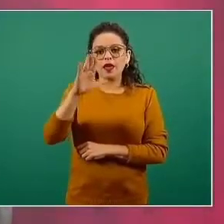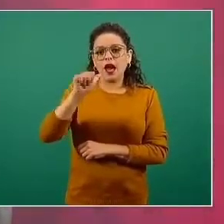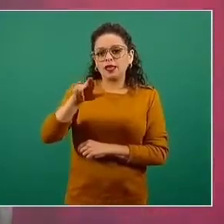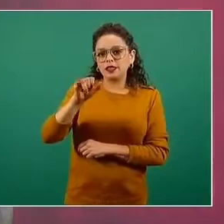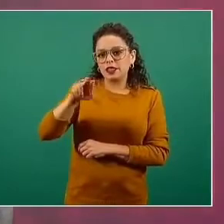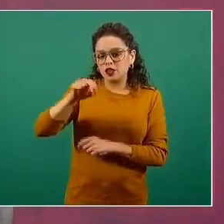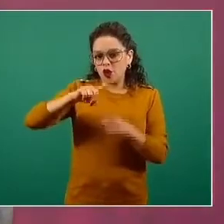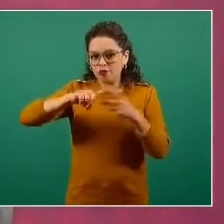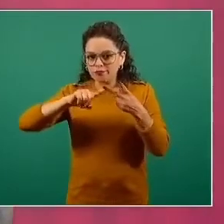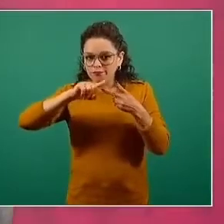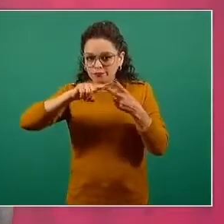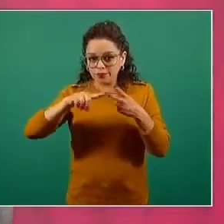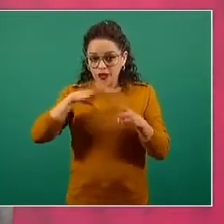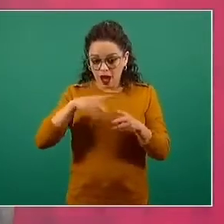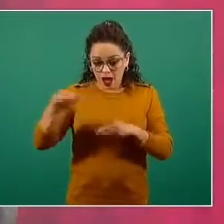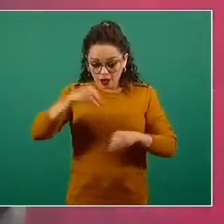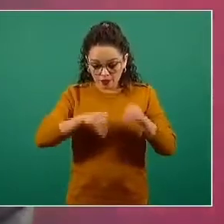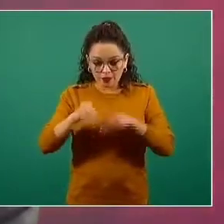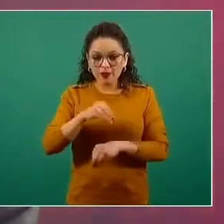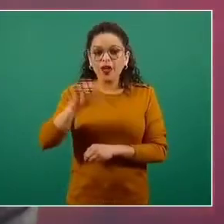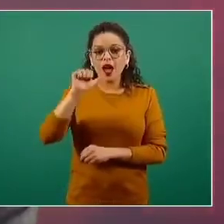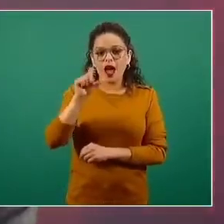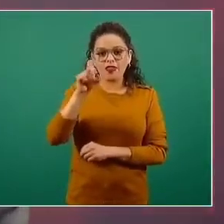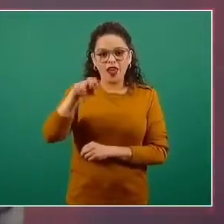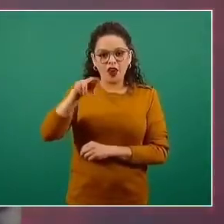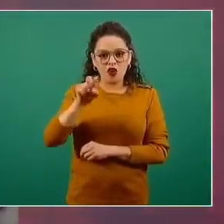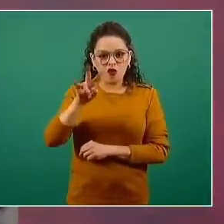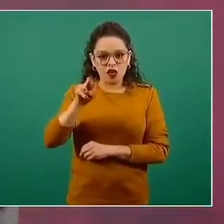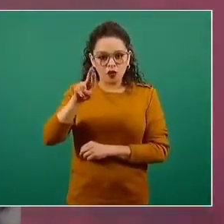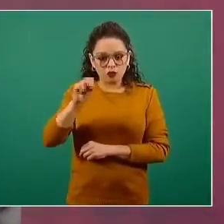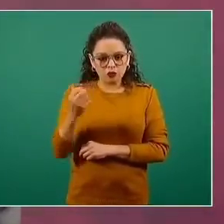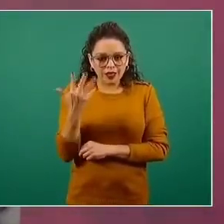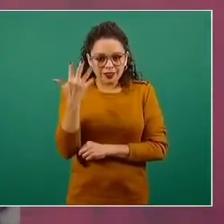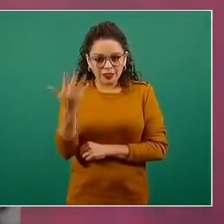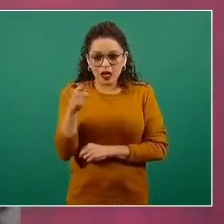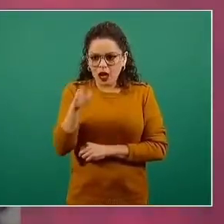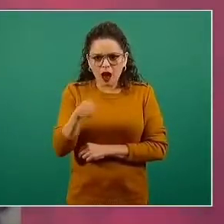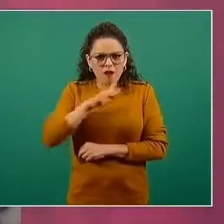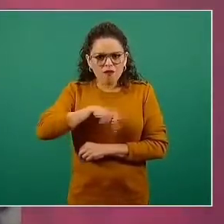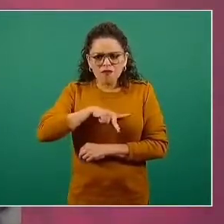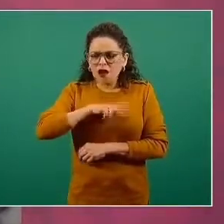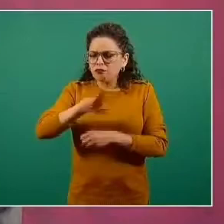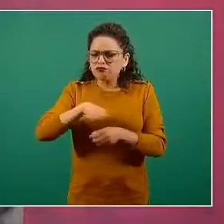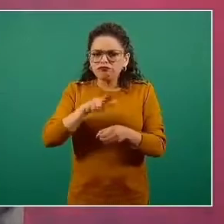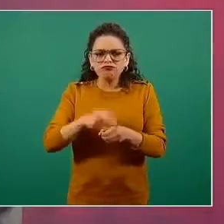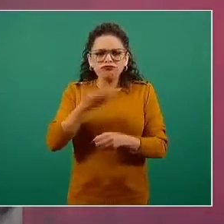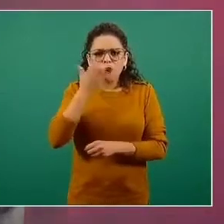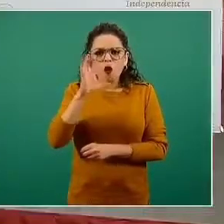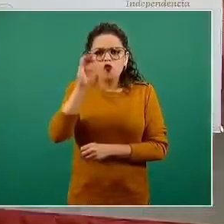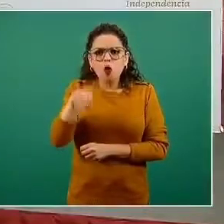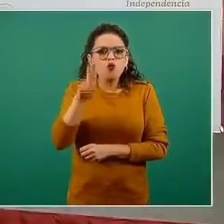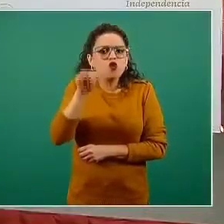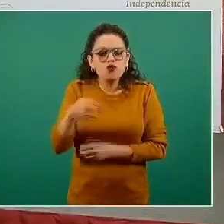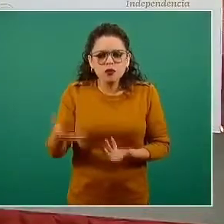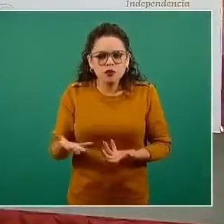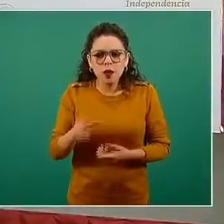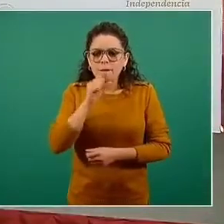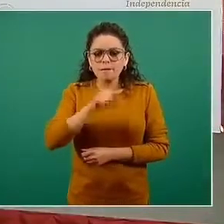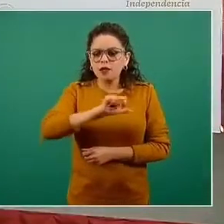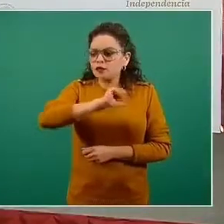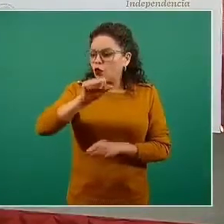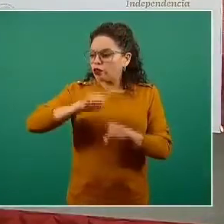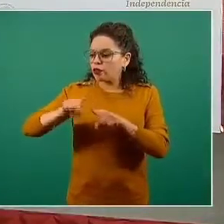en su composición adenovirus 5. Es un virus común, es un virus común, igual que el adenovirus 26, igual que todos los